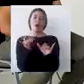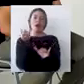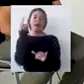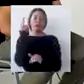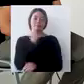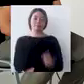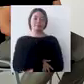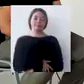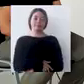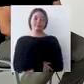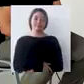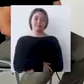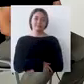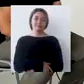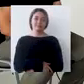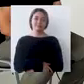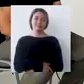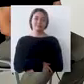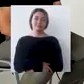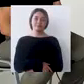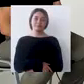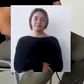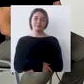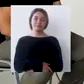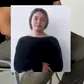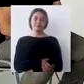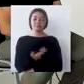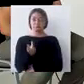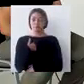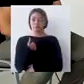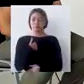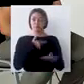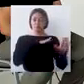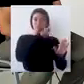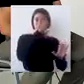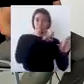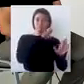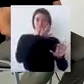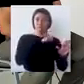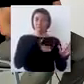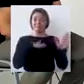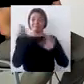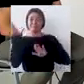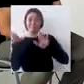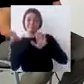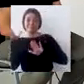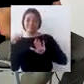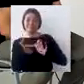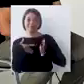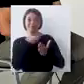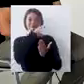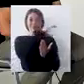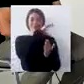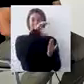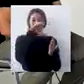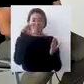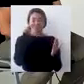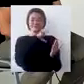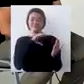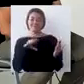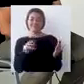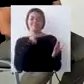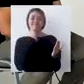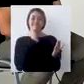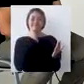yo soy participante, o de estos espacios más dedicados a las historietas, a los